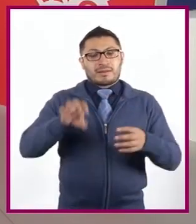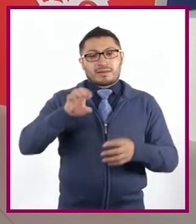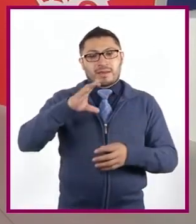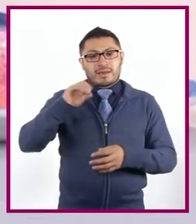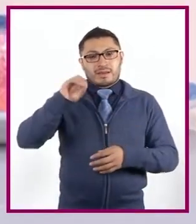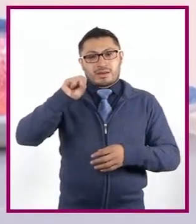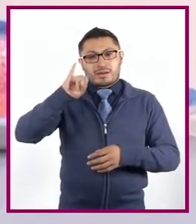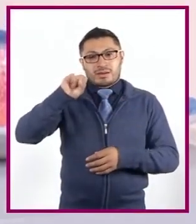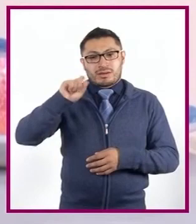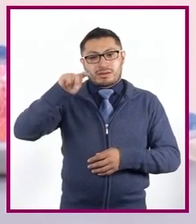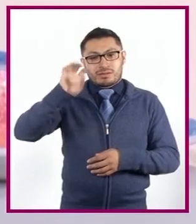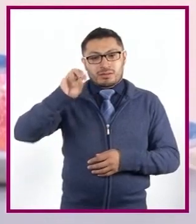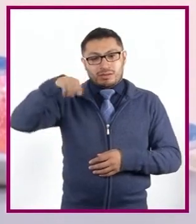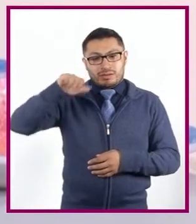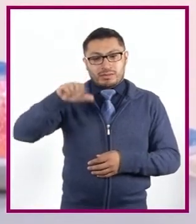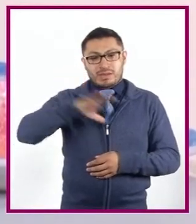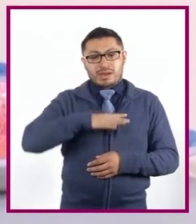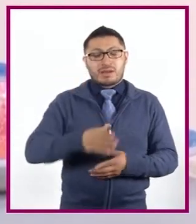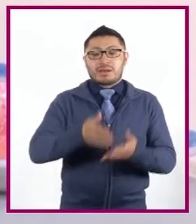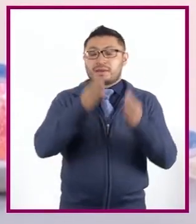estable.